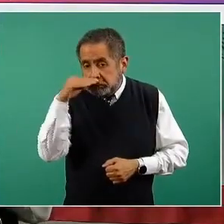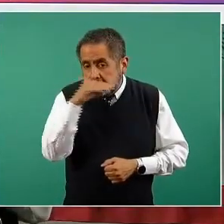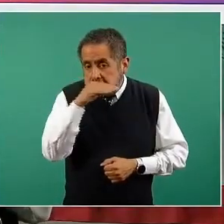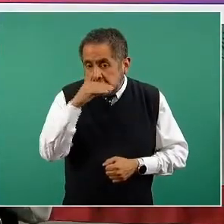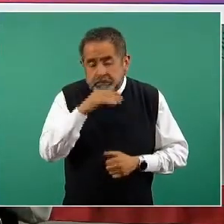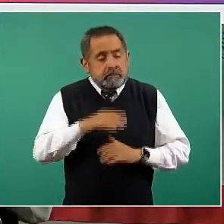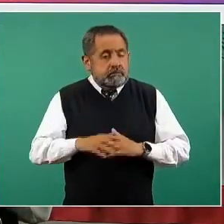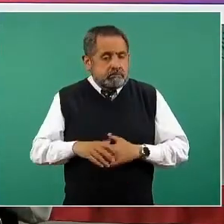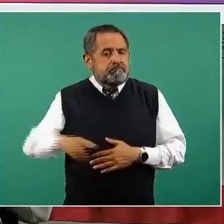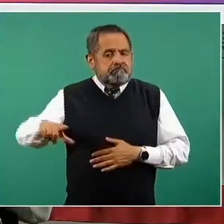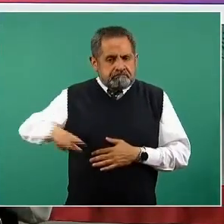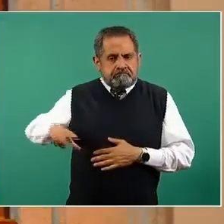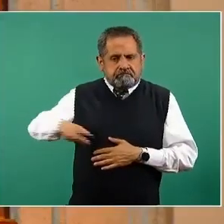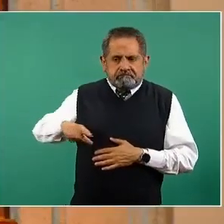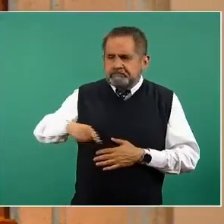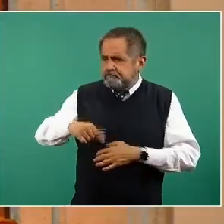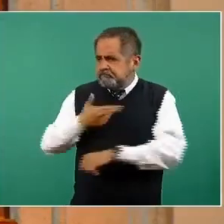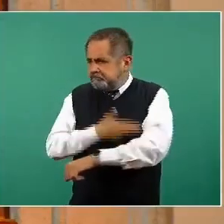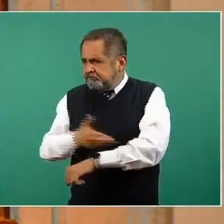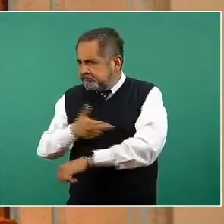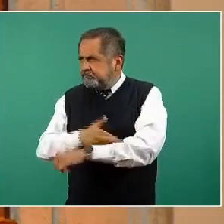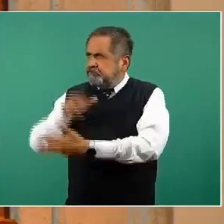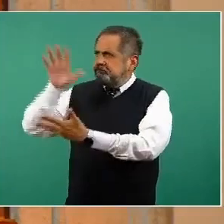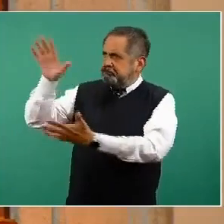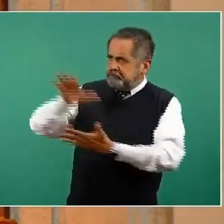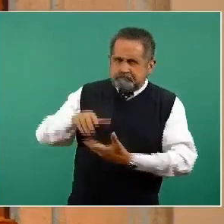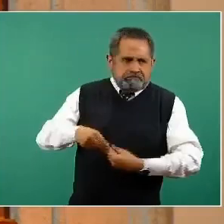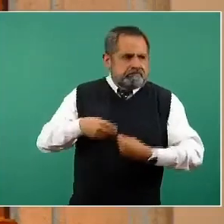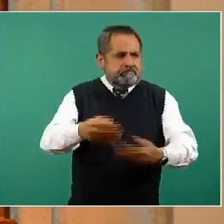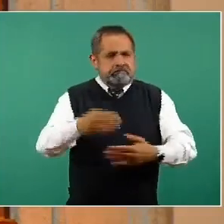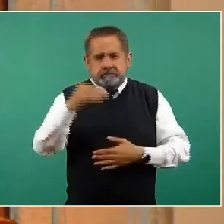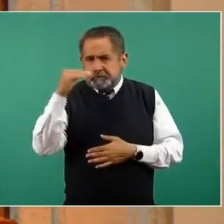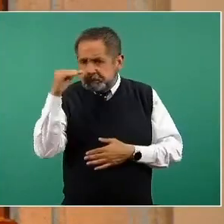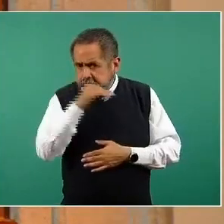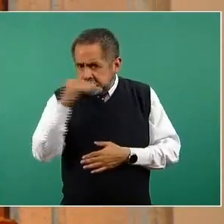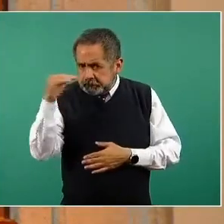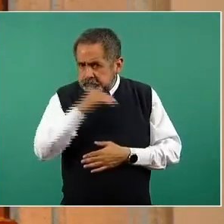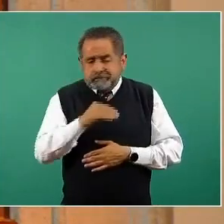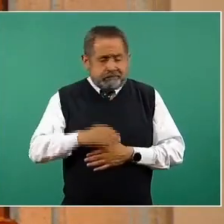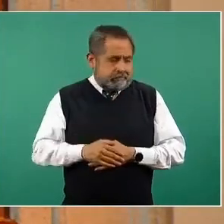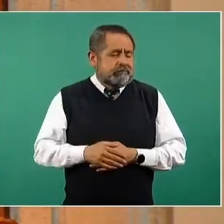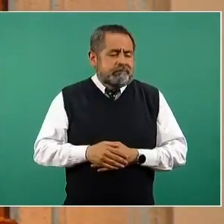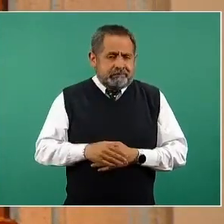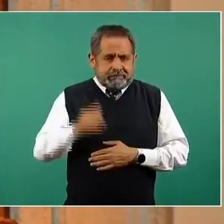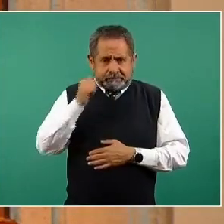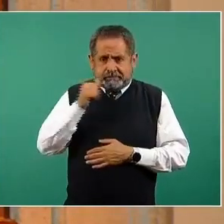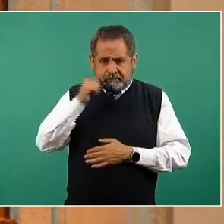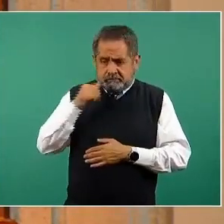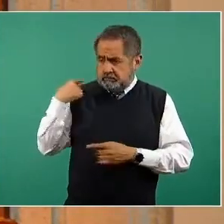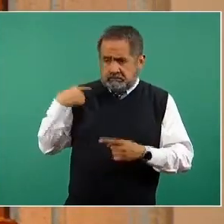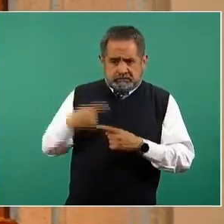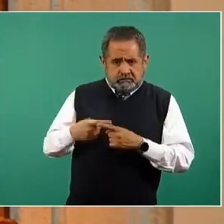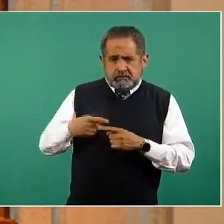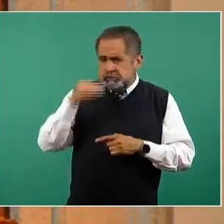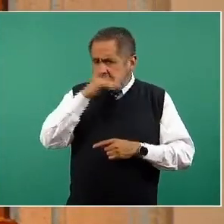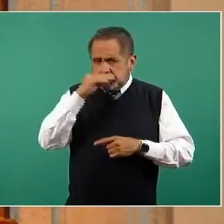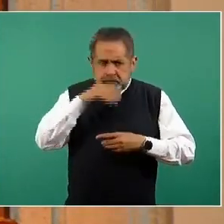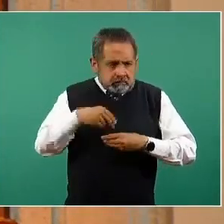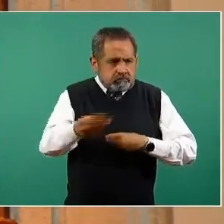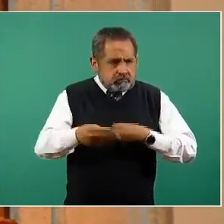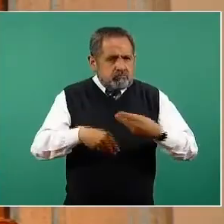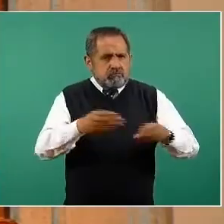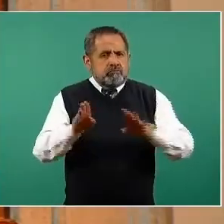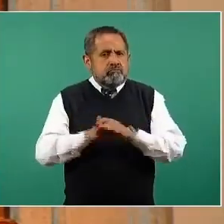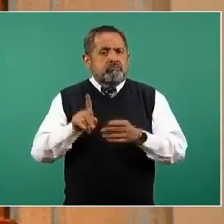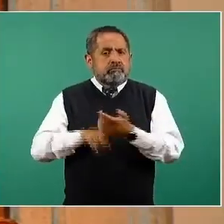El gobierno está haciendo todo lo necesario para realizar las compras, como lo ha hecho hasta este momento, y por lo